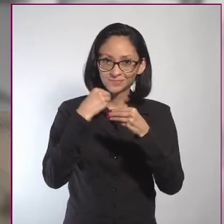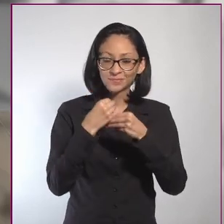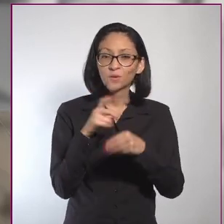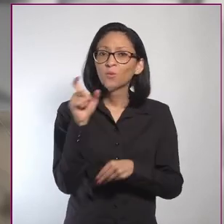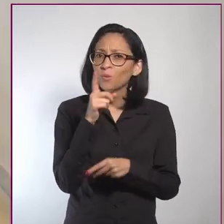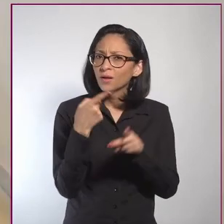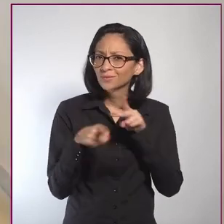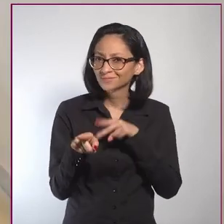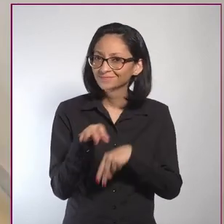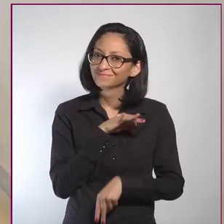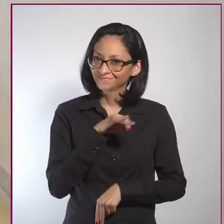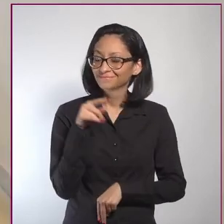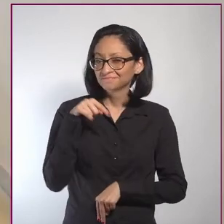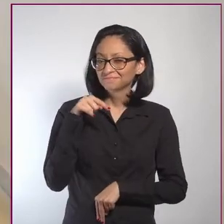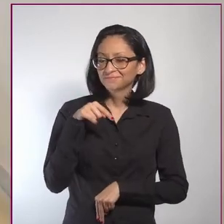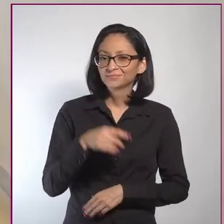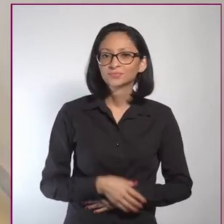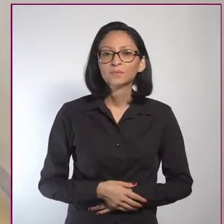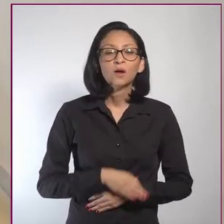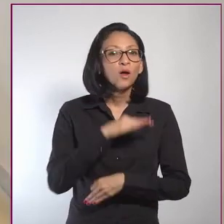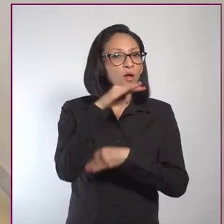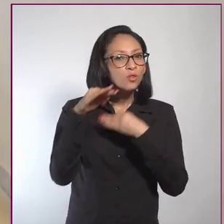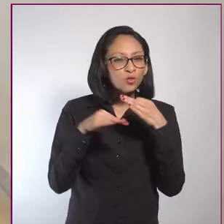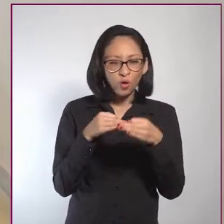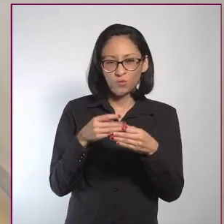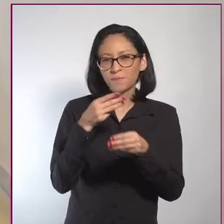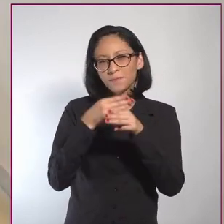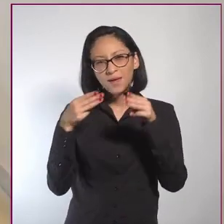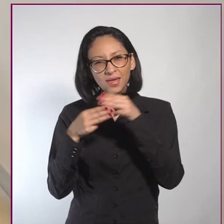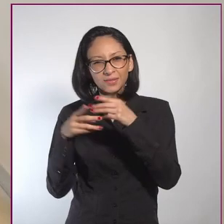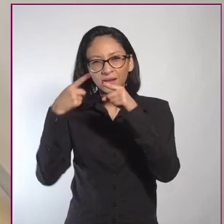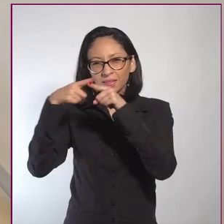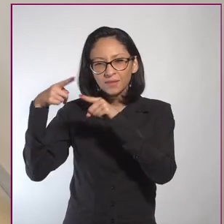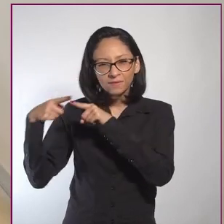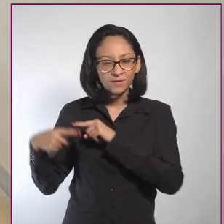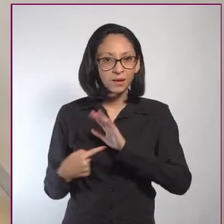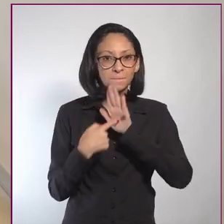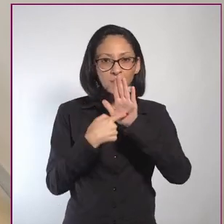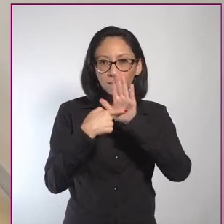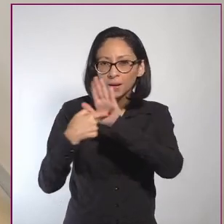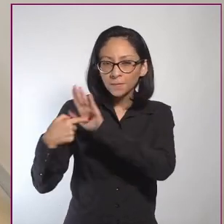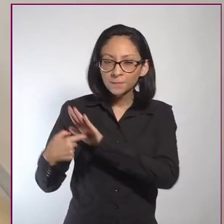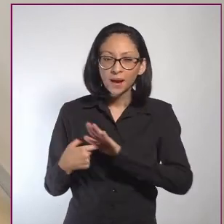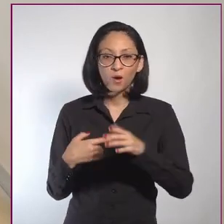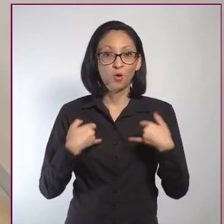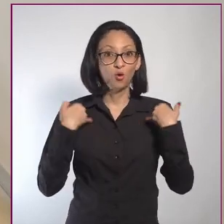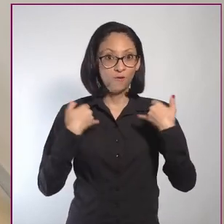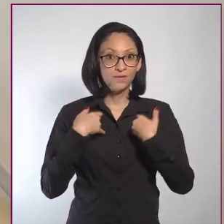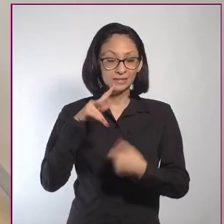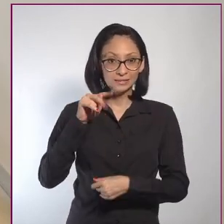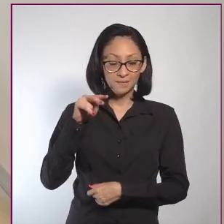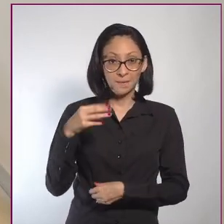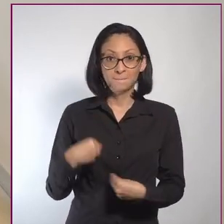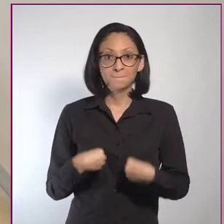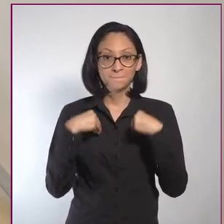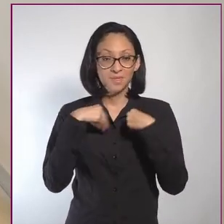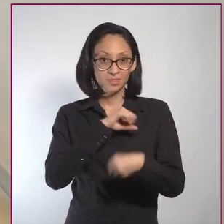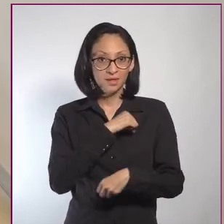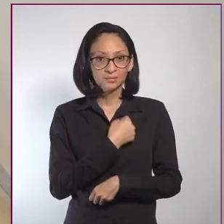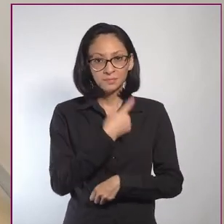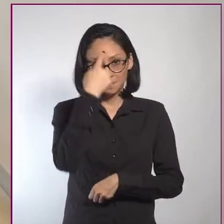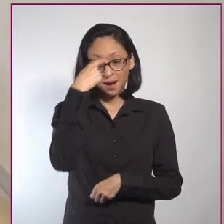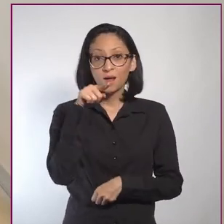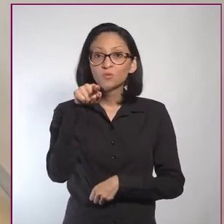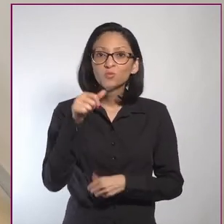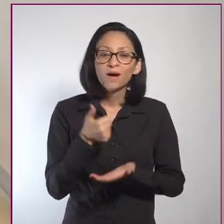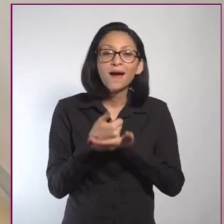hoy. Todo el contenido y materiales que hemos preparado para ti en Jóvenes en TV Vida Saludable te ayudará a cuidar tu salud y la de tus